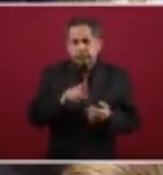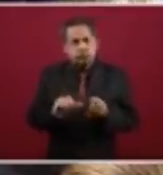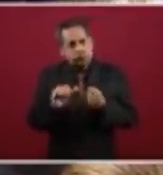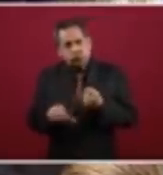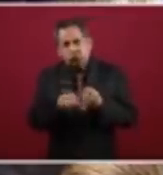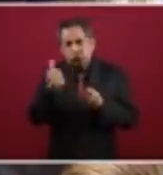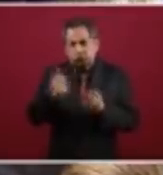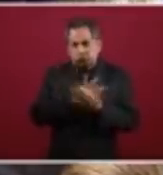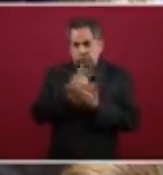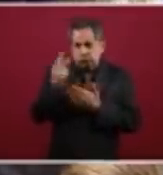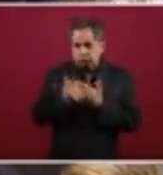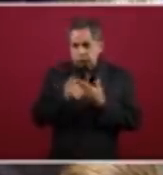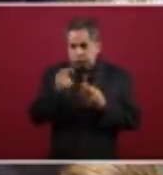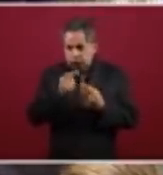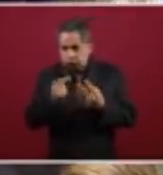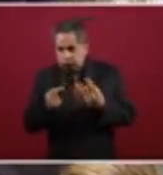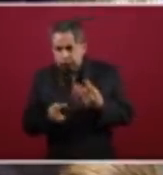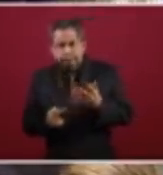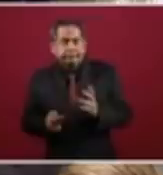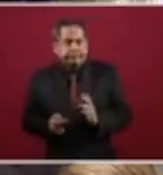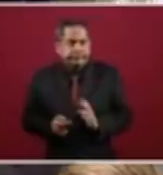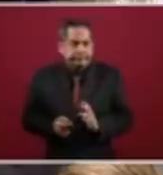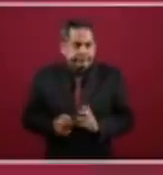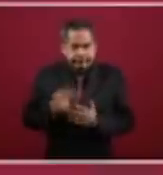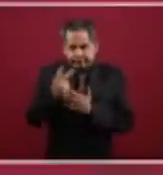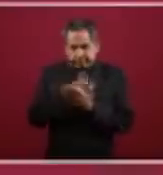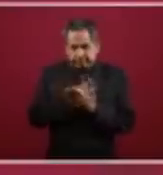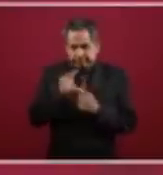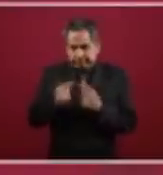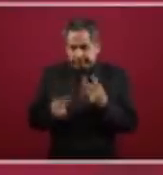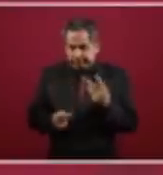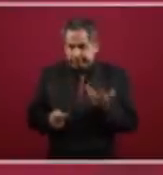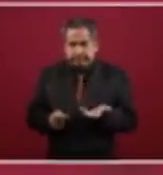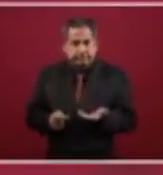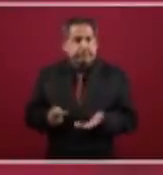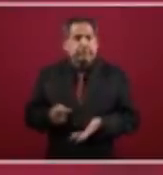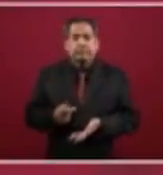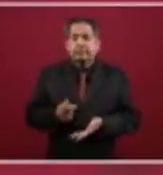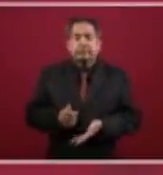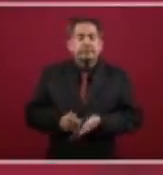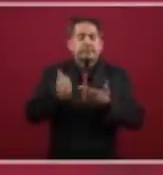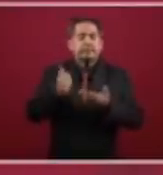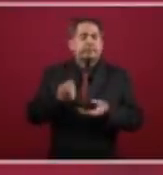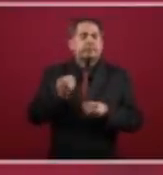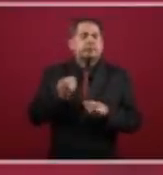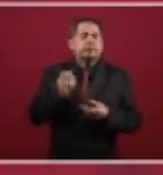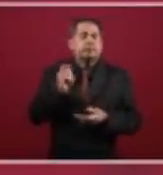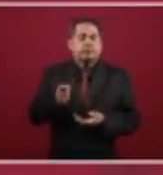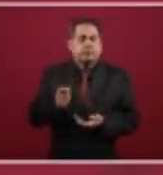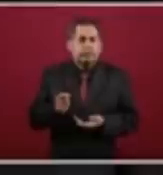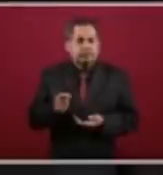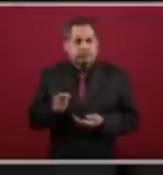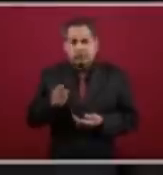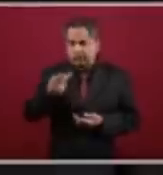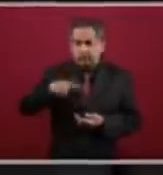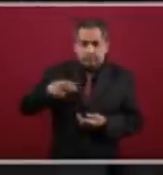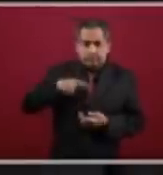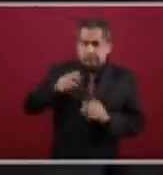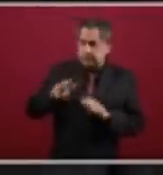programas, porque nos ayuda mucho a que la